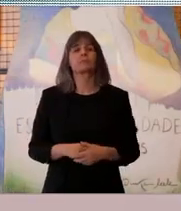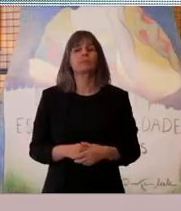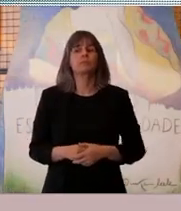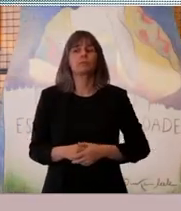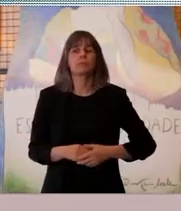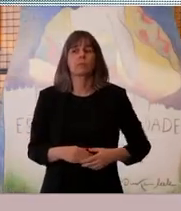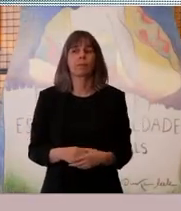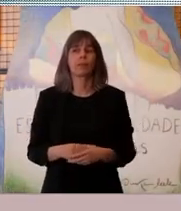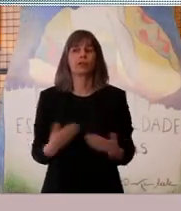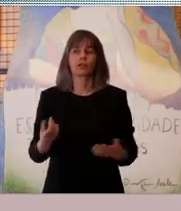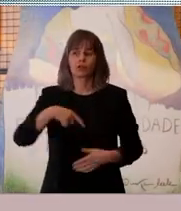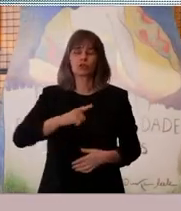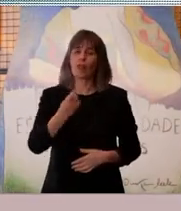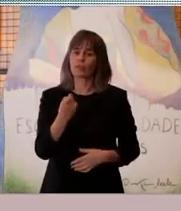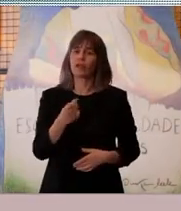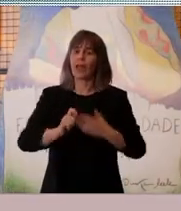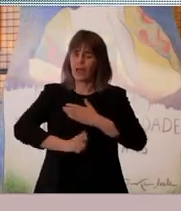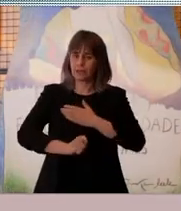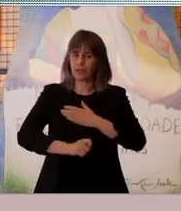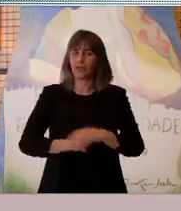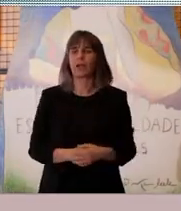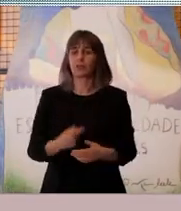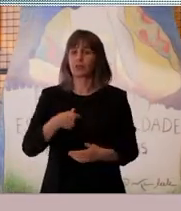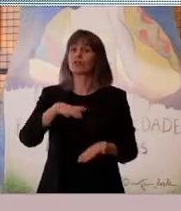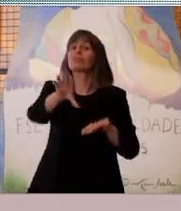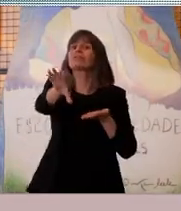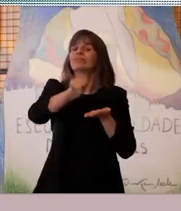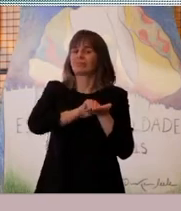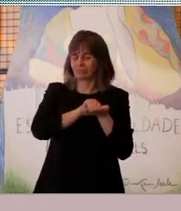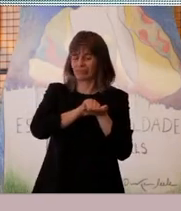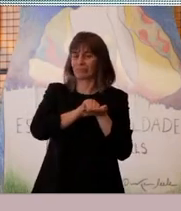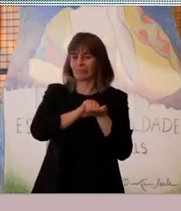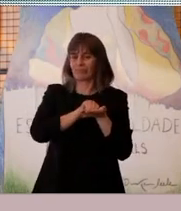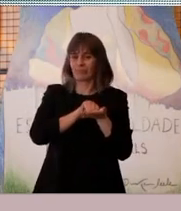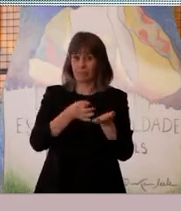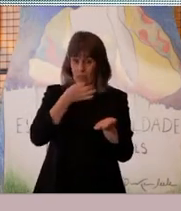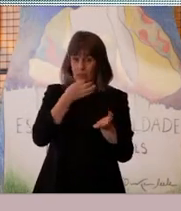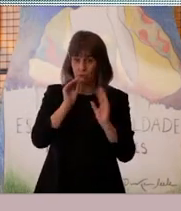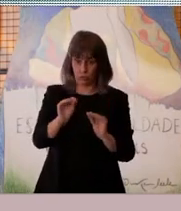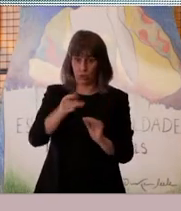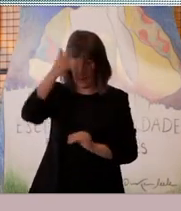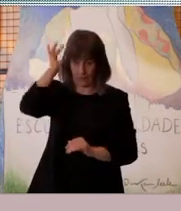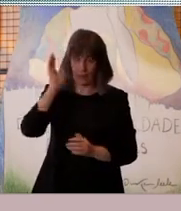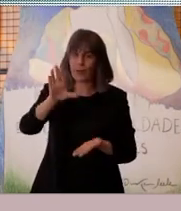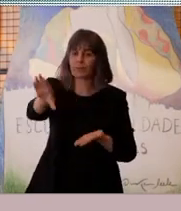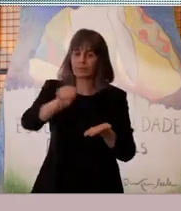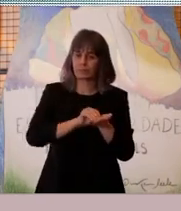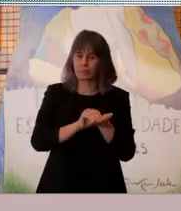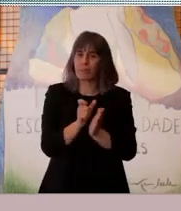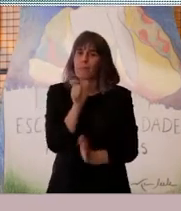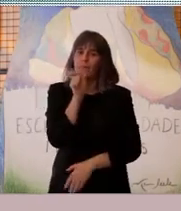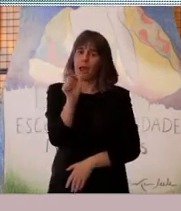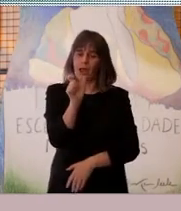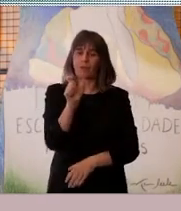creo que necesitamos mucha estrategia yo me quedo con de tu intervención Carmela la palabra estrategia que Nuria no